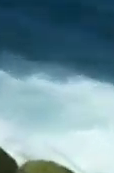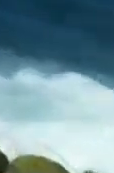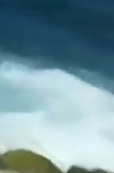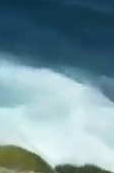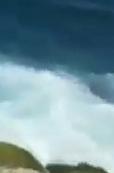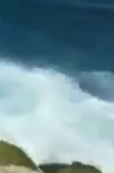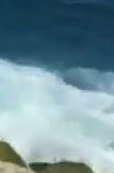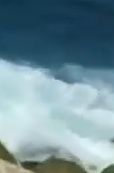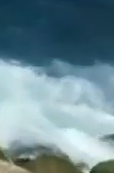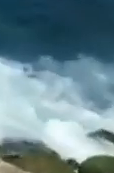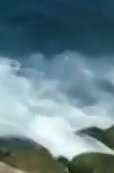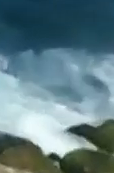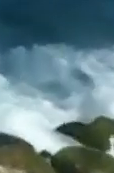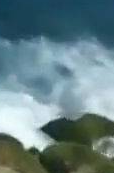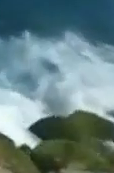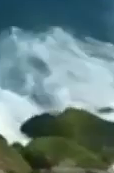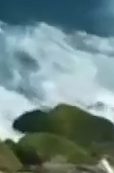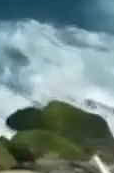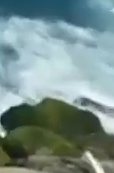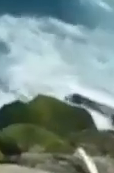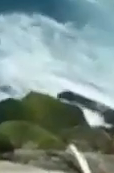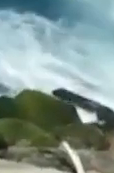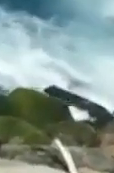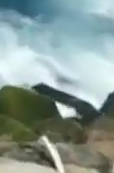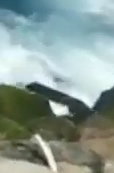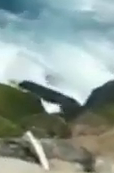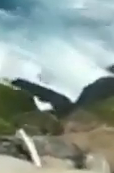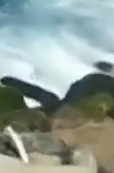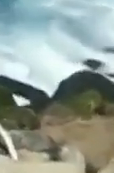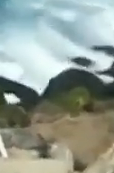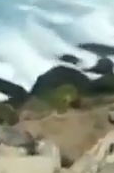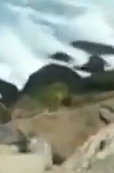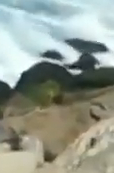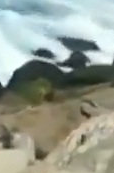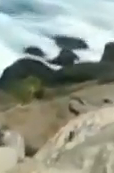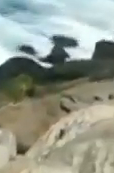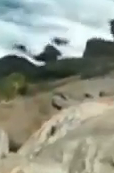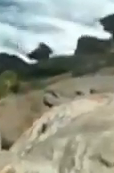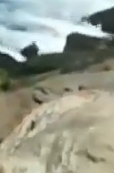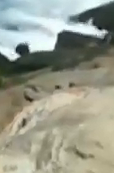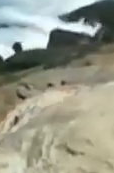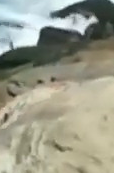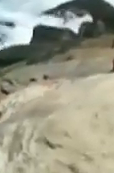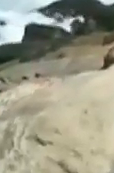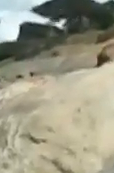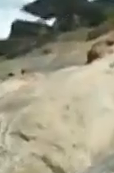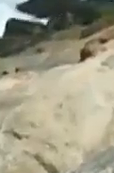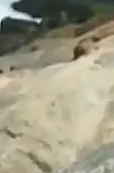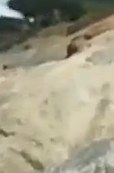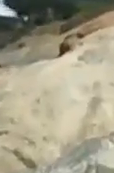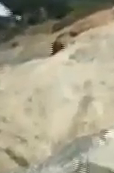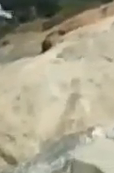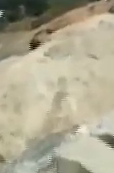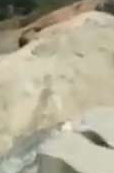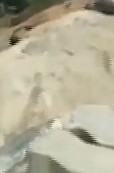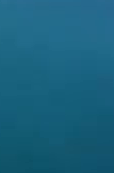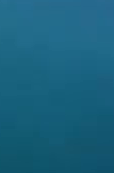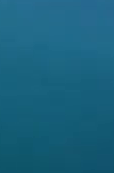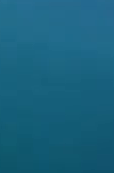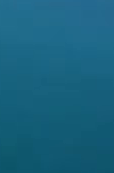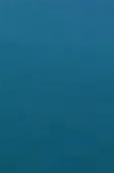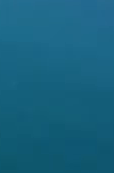jornada se tiene previsto la entrega de unos 200 créditos a emprendedores y